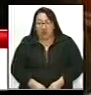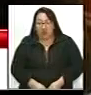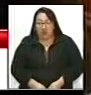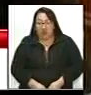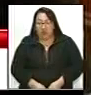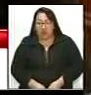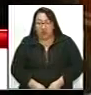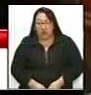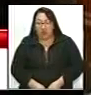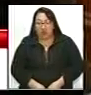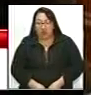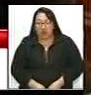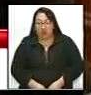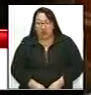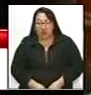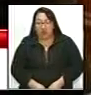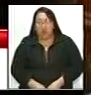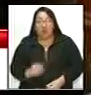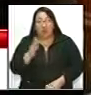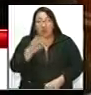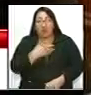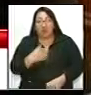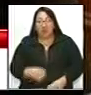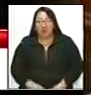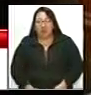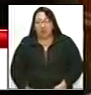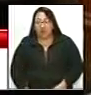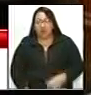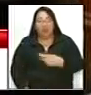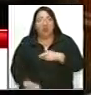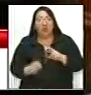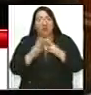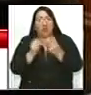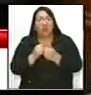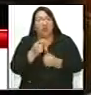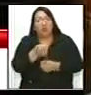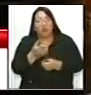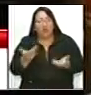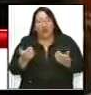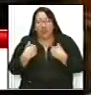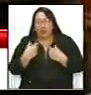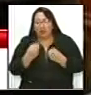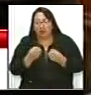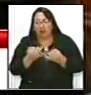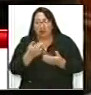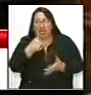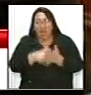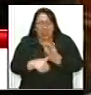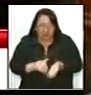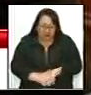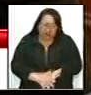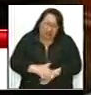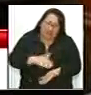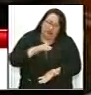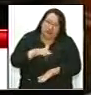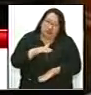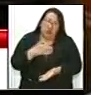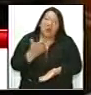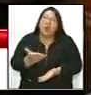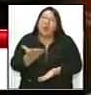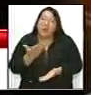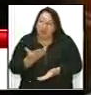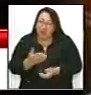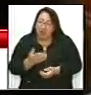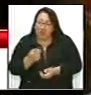empezar, ¿cuántas veces, señora Salgado, por intermedio de la presidencia, nos hemos reunido con usted? Tenemos así de cartas, requiriéndole, señora